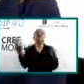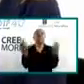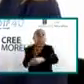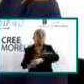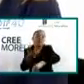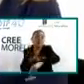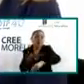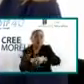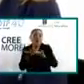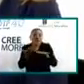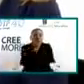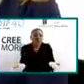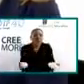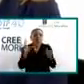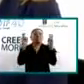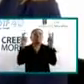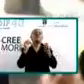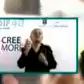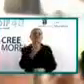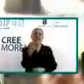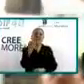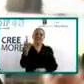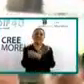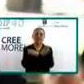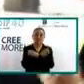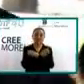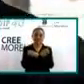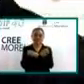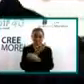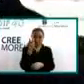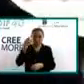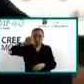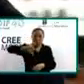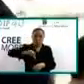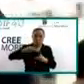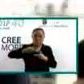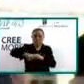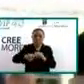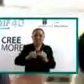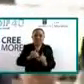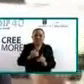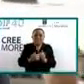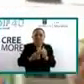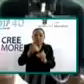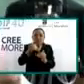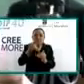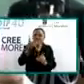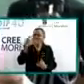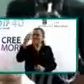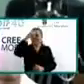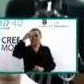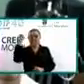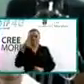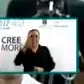calidad educativa. Y hoy hemos empezado un proceso donde no es fácil, para los dirigentes sindicales no